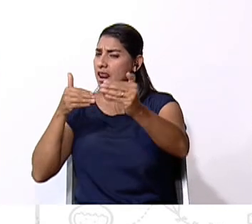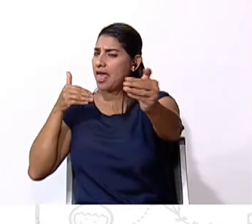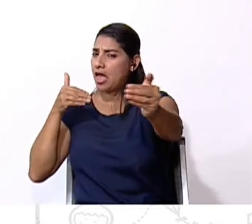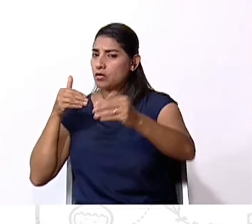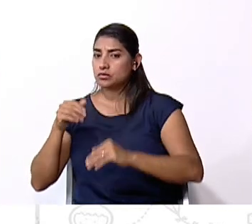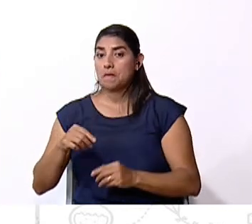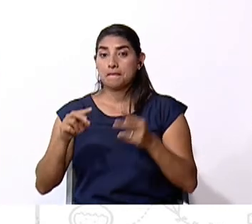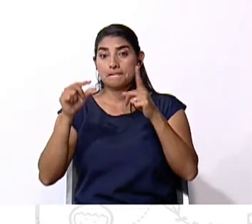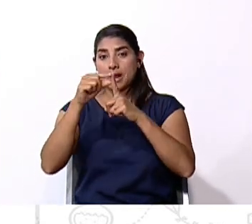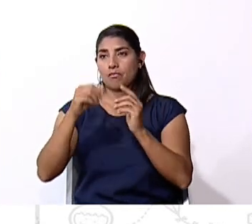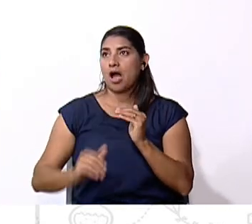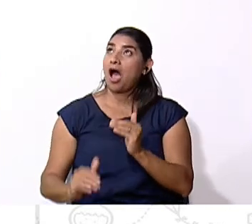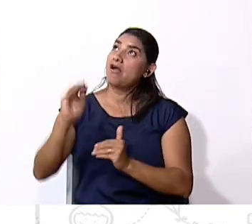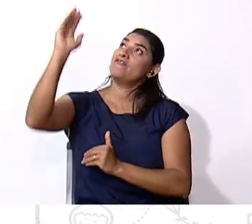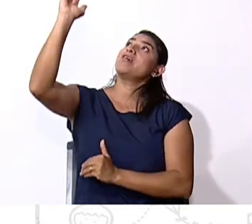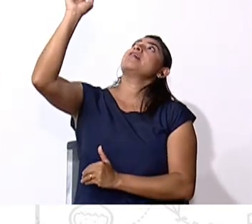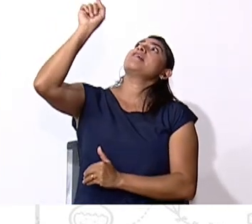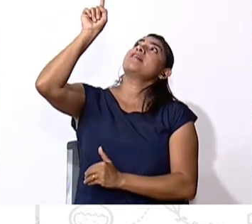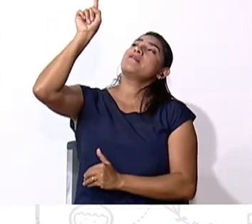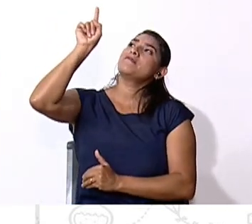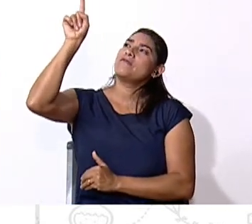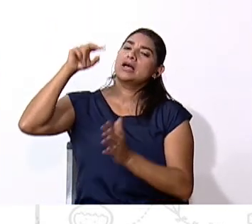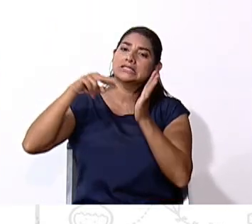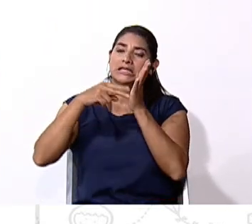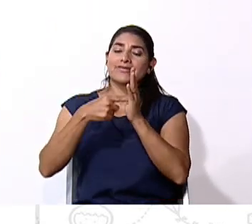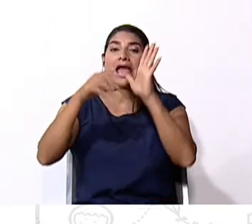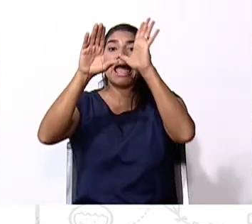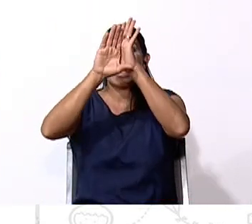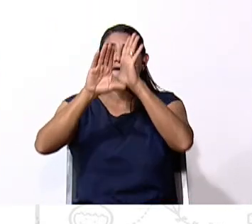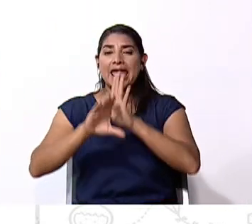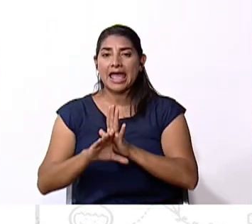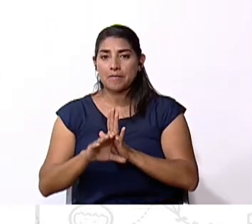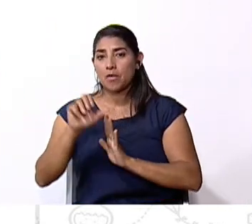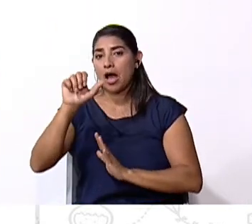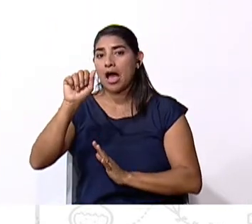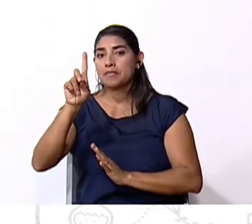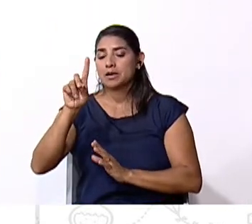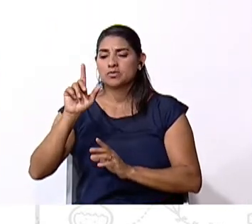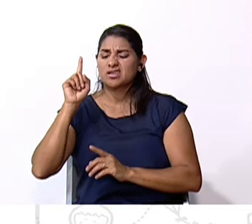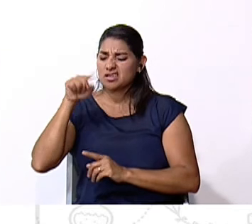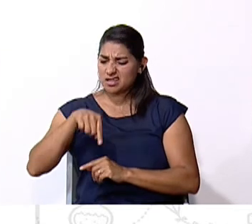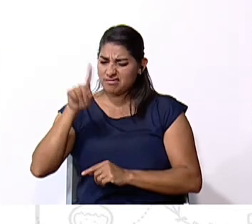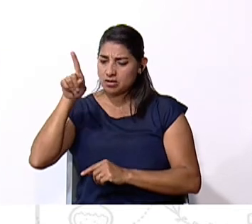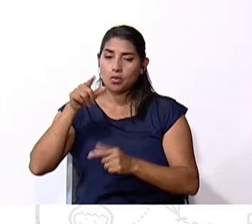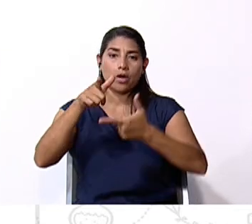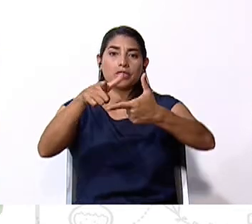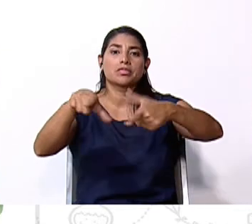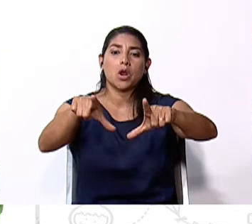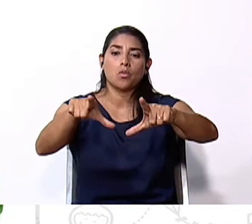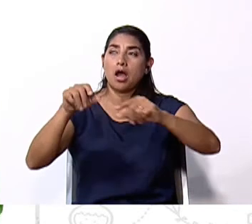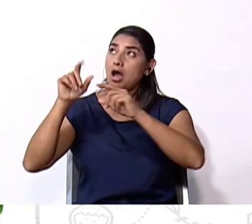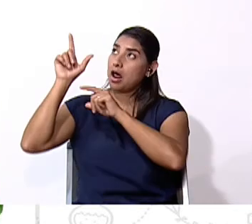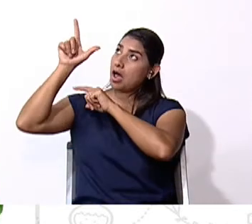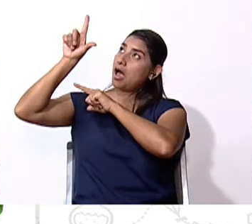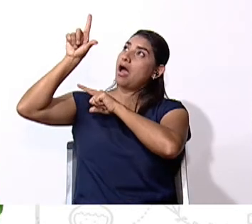arriba me están indicando ejemplos de adverbios de lugar. Muy bien.